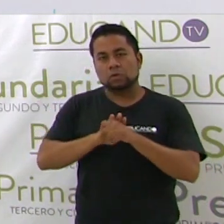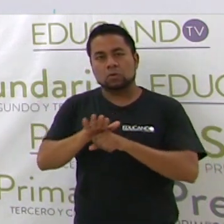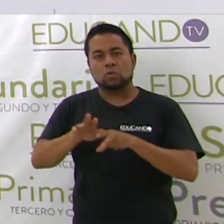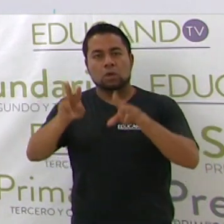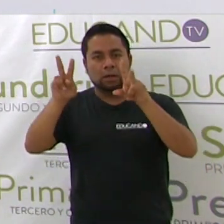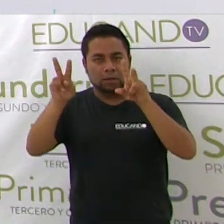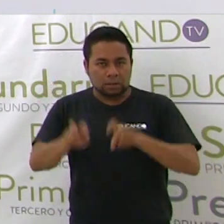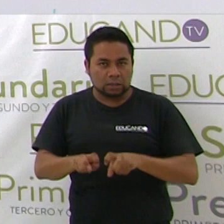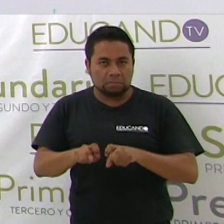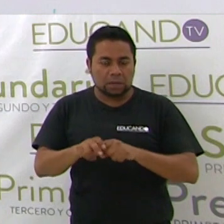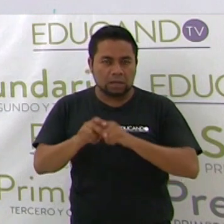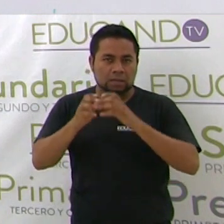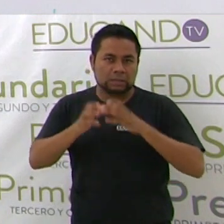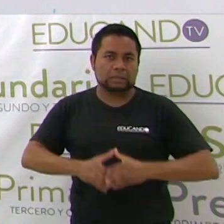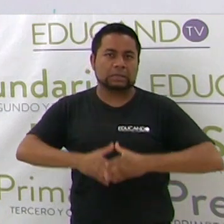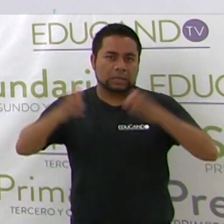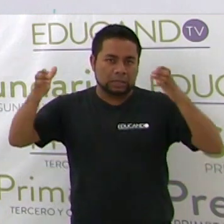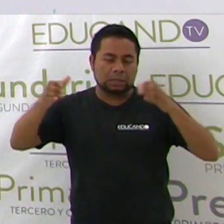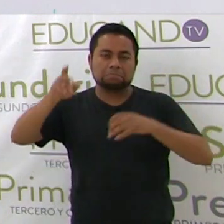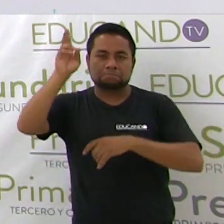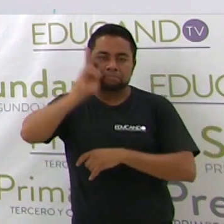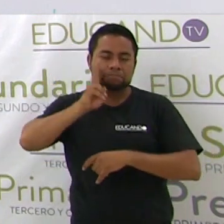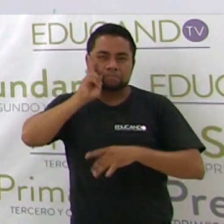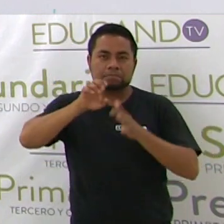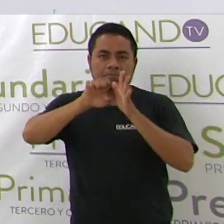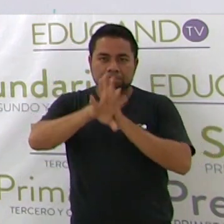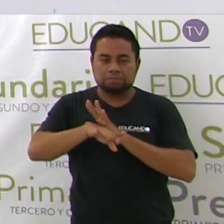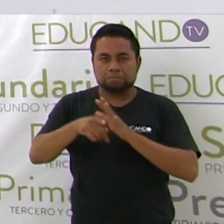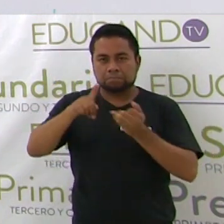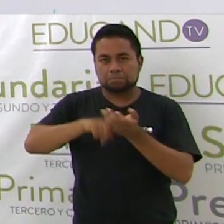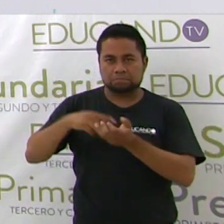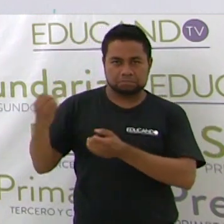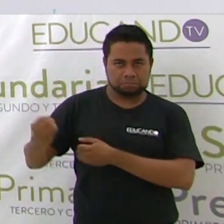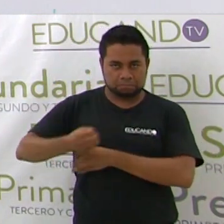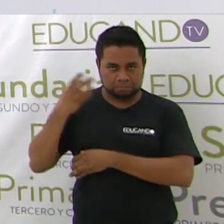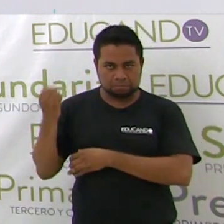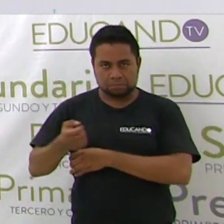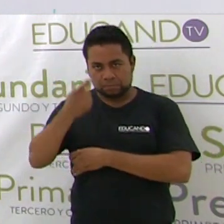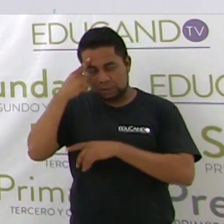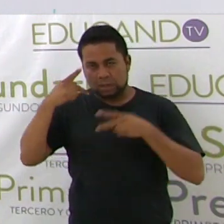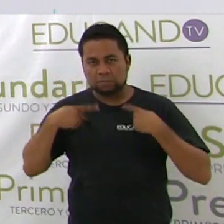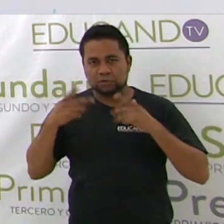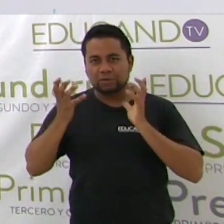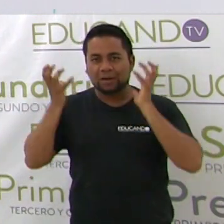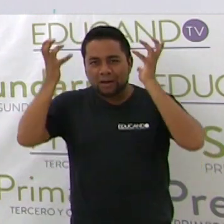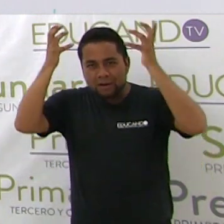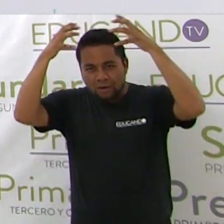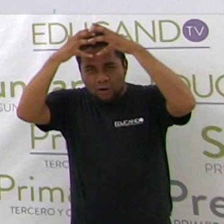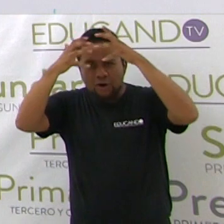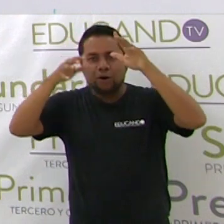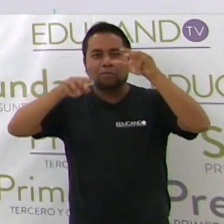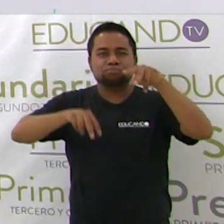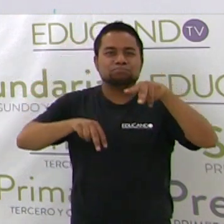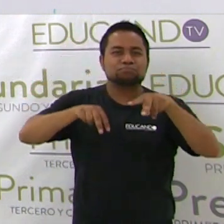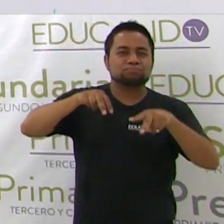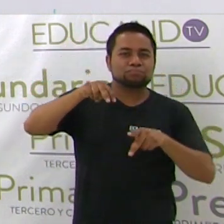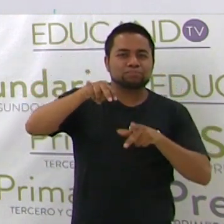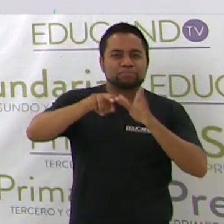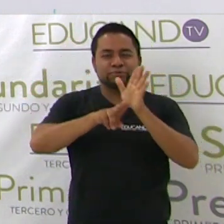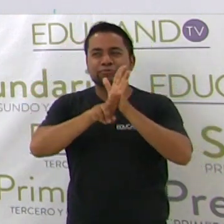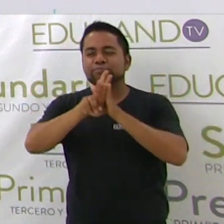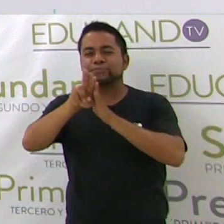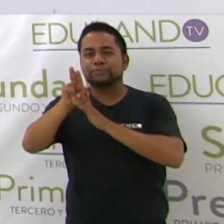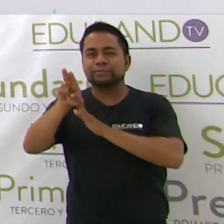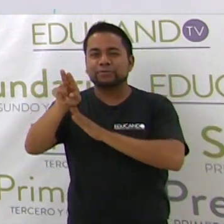mucho más amplio, vamos a suponer que estemos en la conferencia de un astronauta, de un inventor, pues él va a tener que